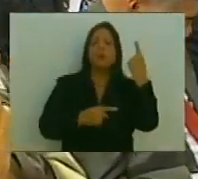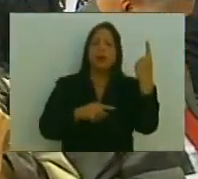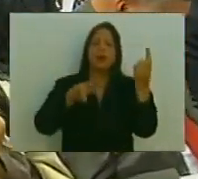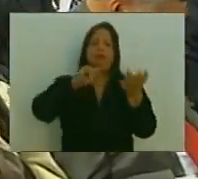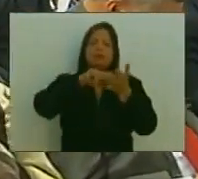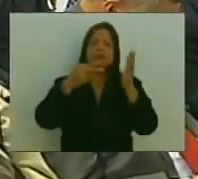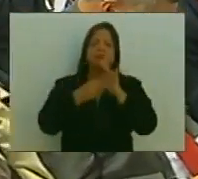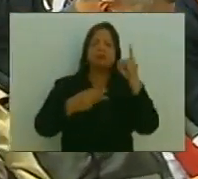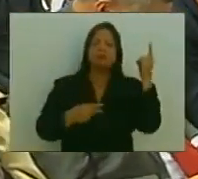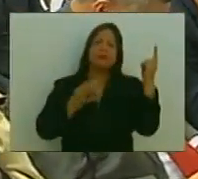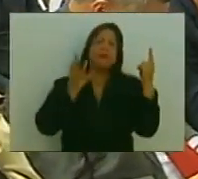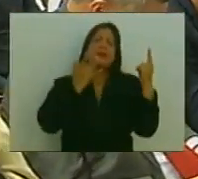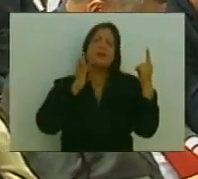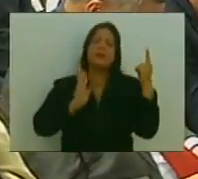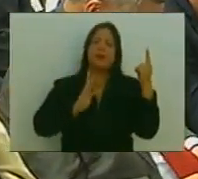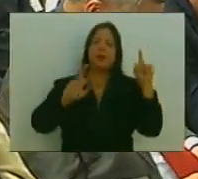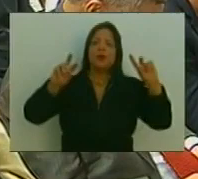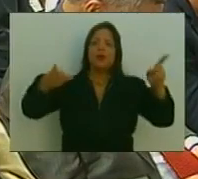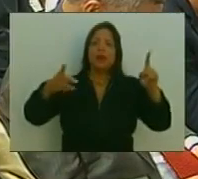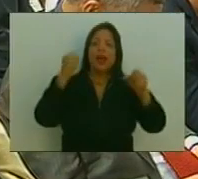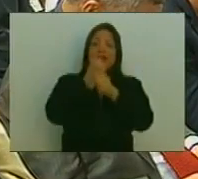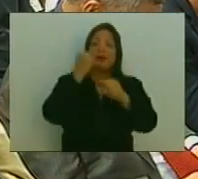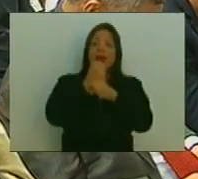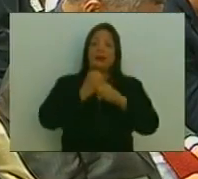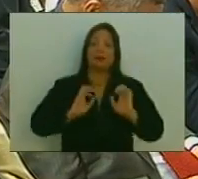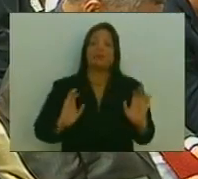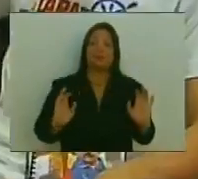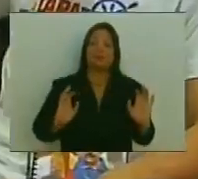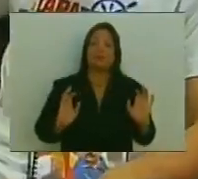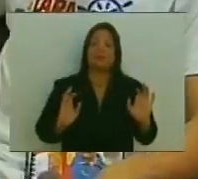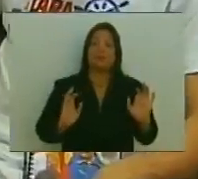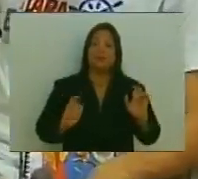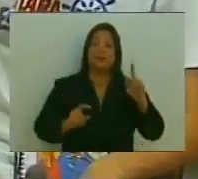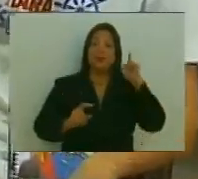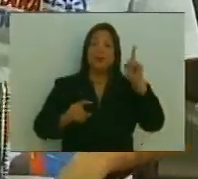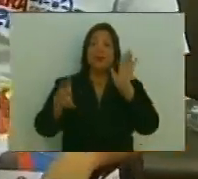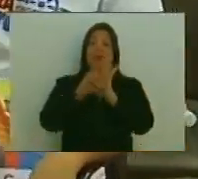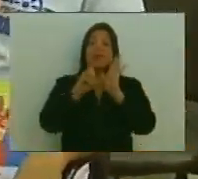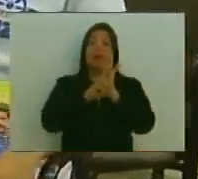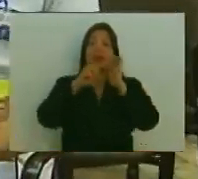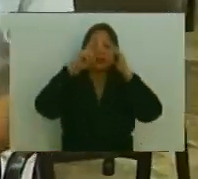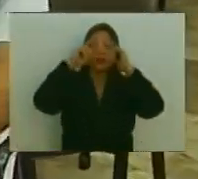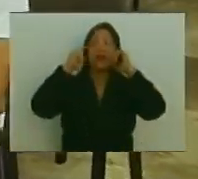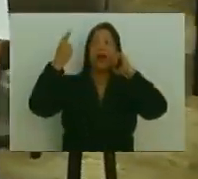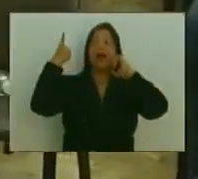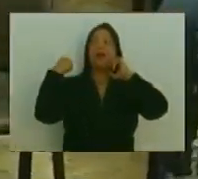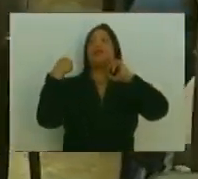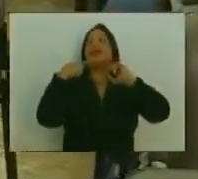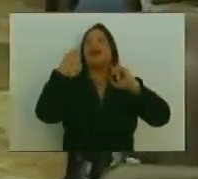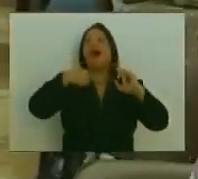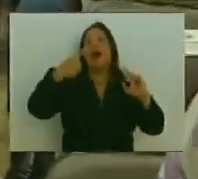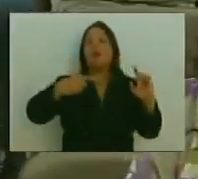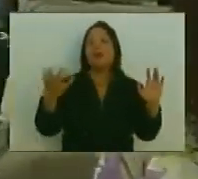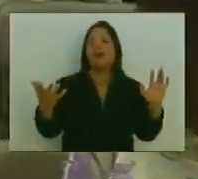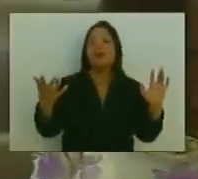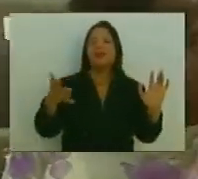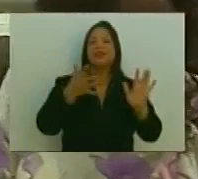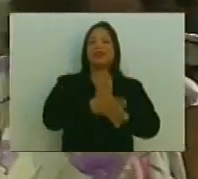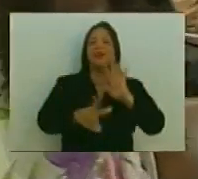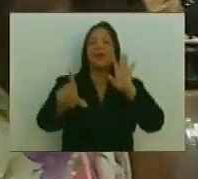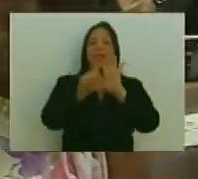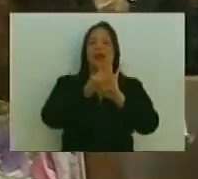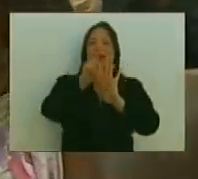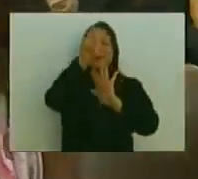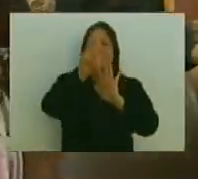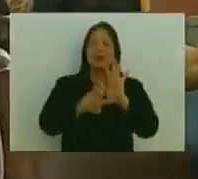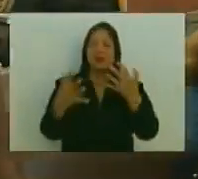ver, por ejemplo, en el terreno laboral. En un primer derecho de palabra que tuve en este espacio, les hablé sobre la ley,